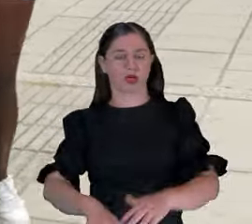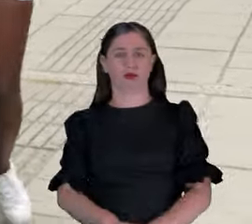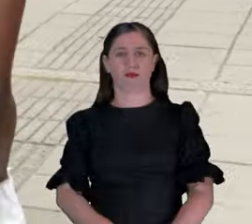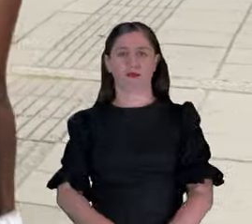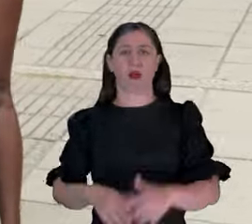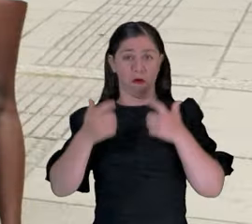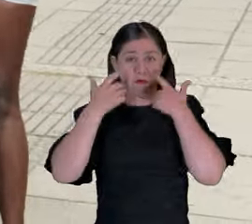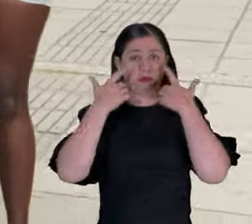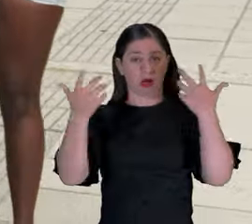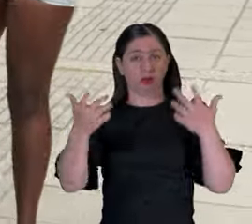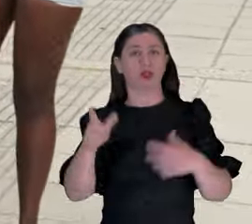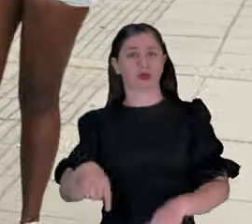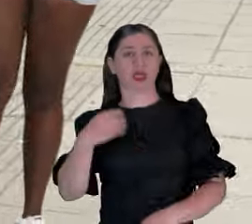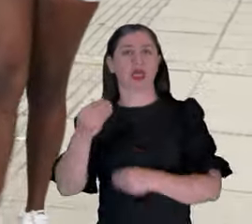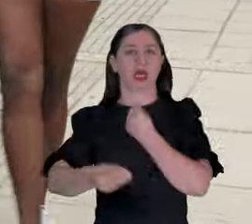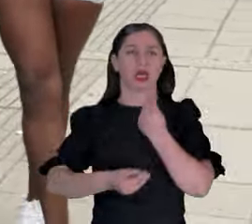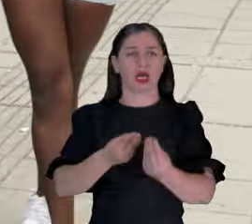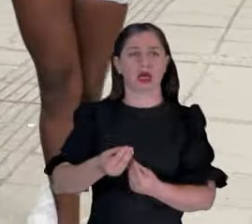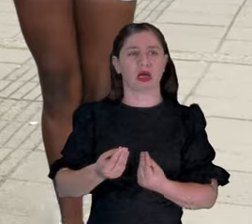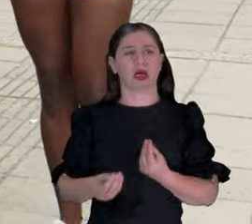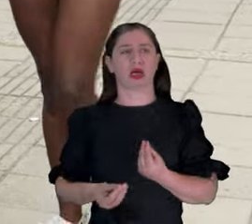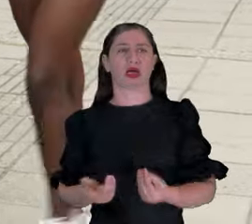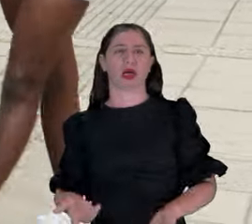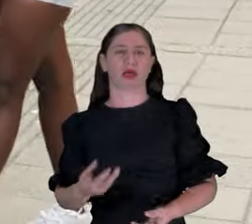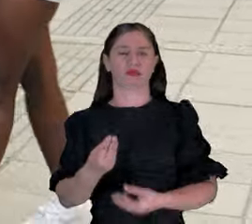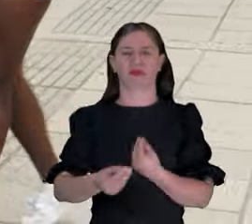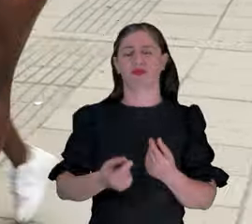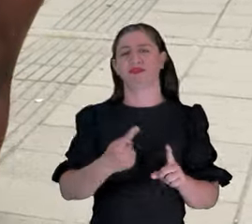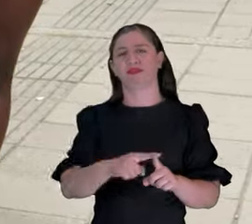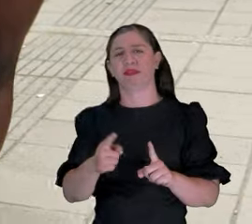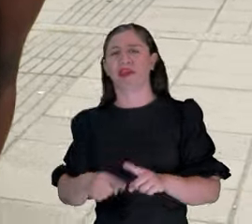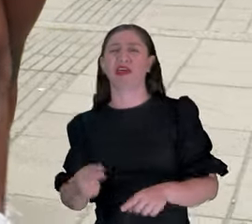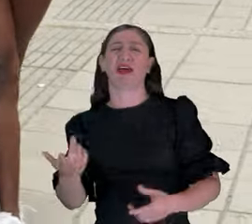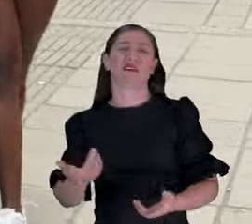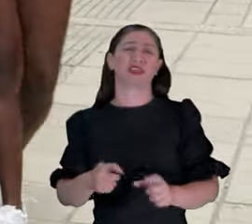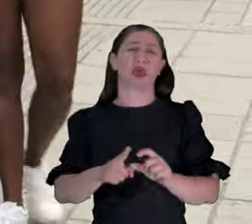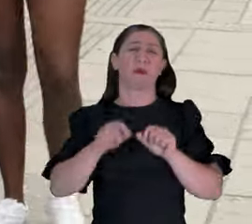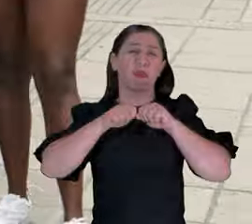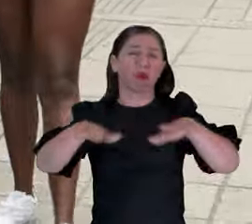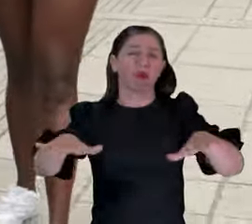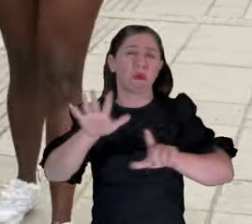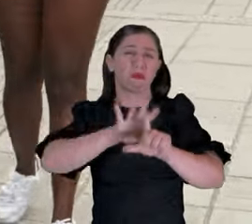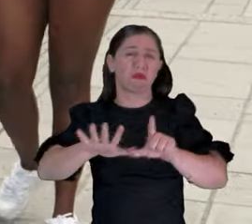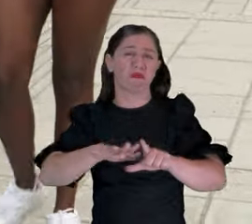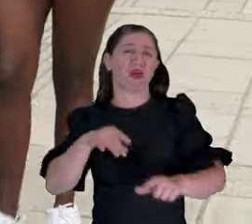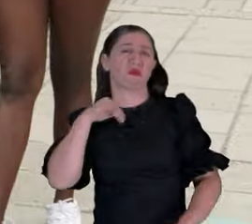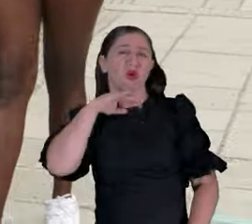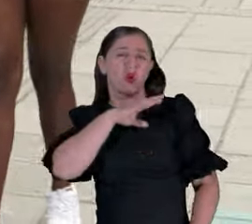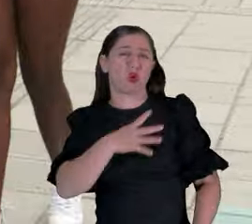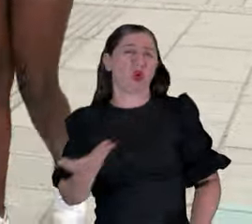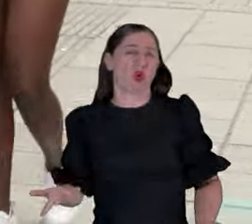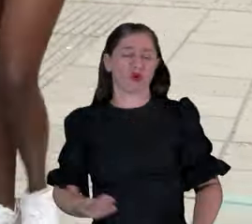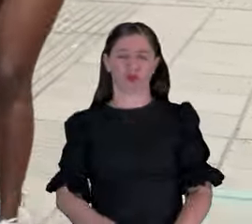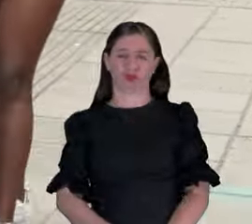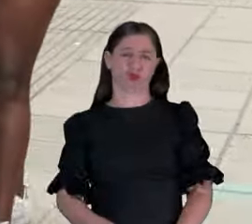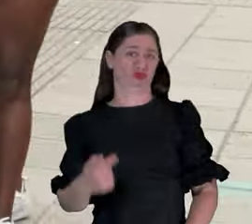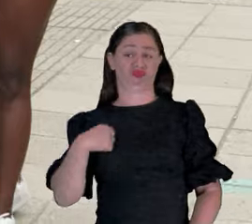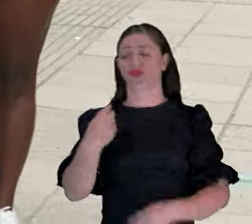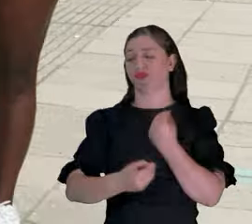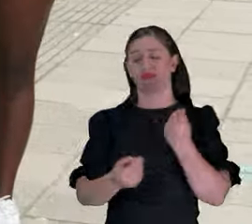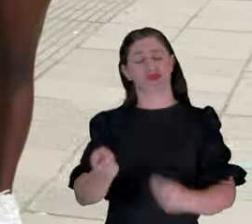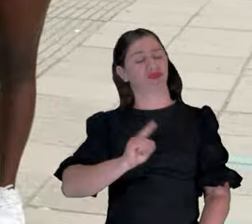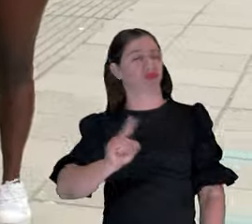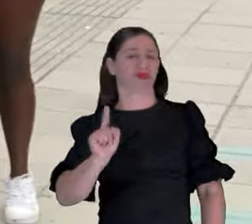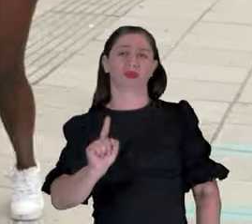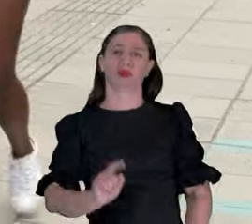a virar. ¿Ay, sí? ¿Sí? ¿Puede ser? Sí. Para que un video se vuelva a virar, ustedes saben que hay que hacer el ridículo. Normal. Decir vulgaridades. Podemos